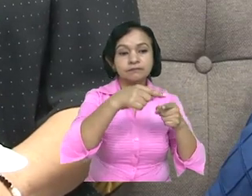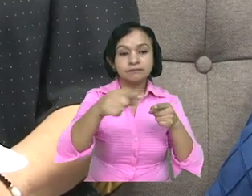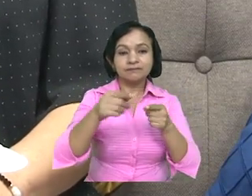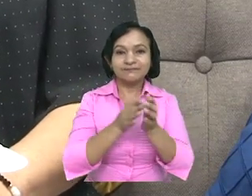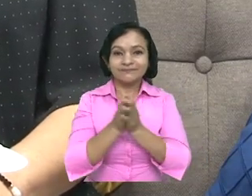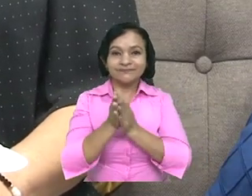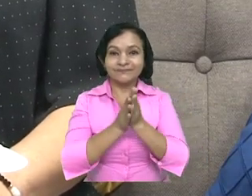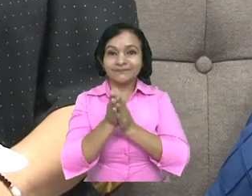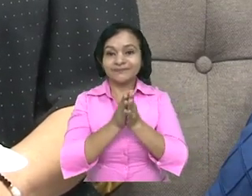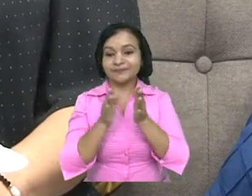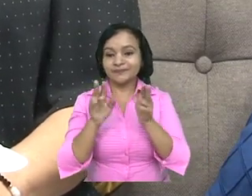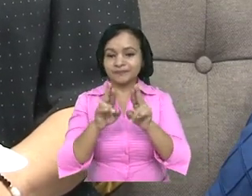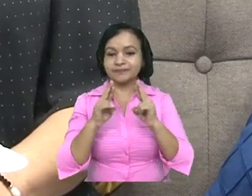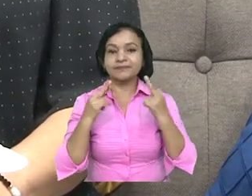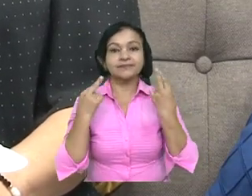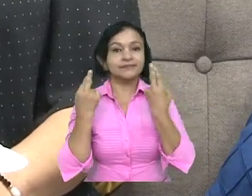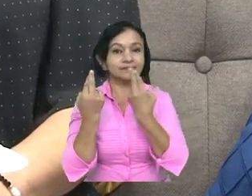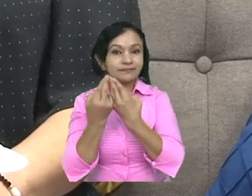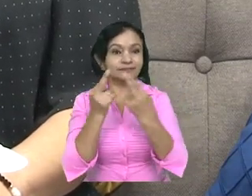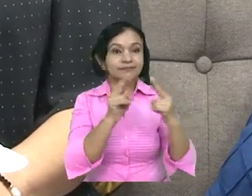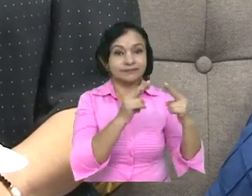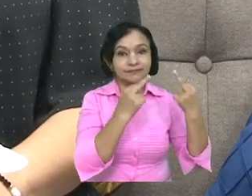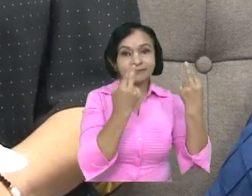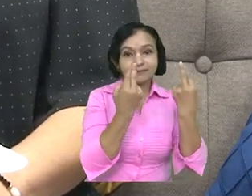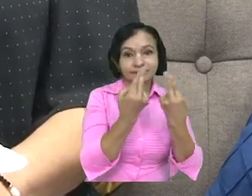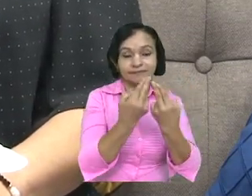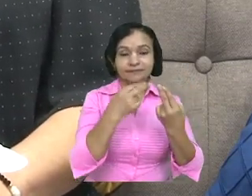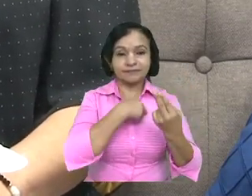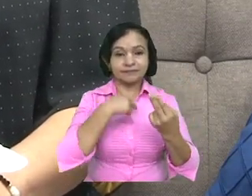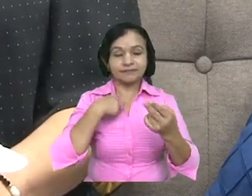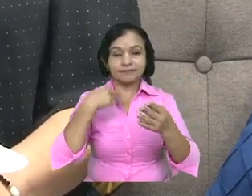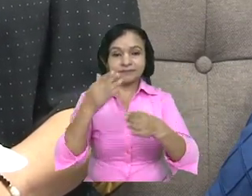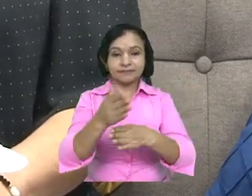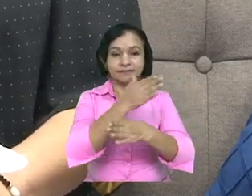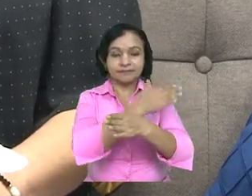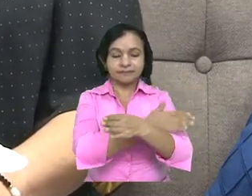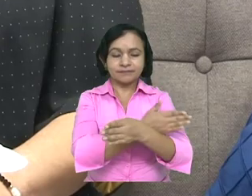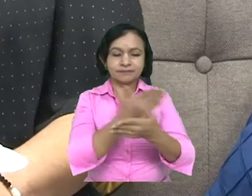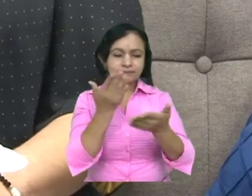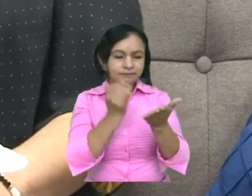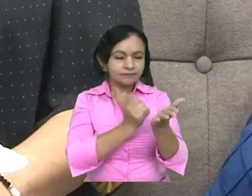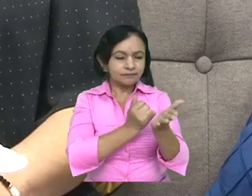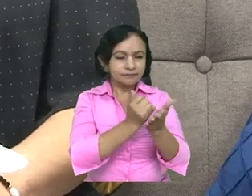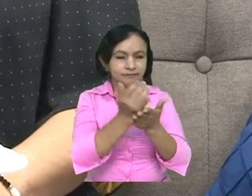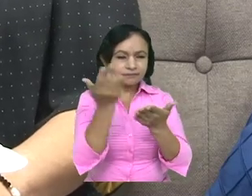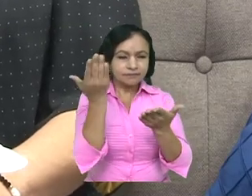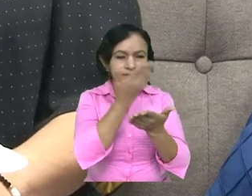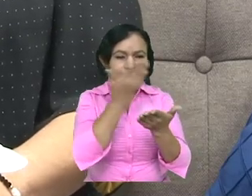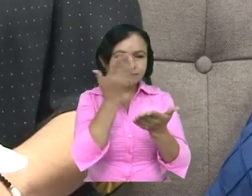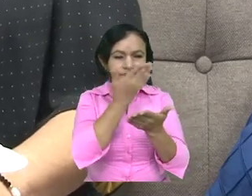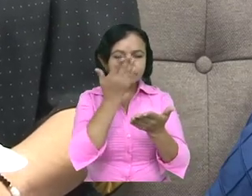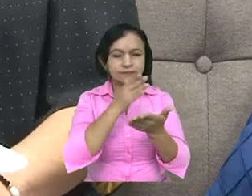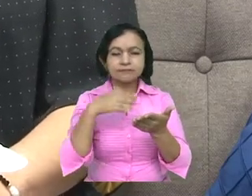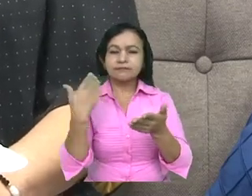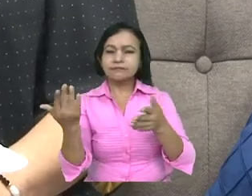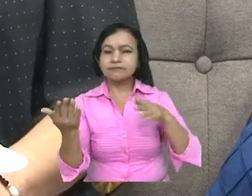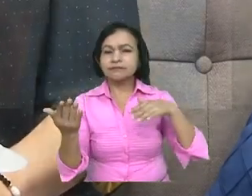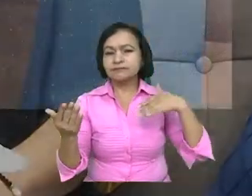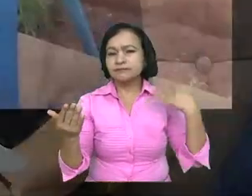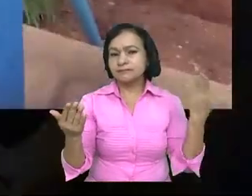involucradas. ¿Por qué? Porque se realiza un estudio de línea base para conocer cuál es la